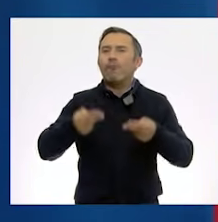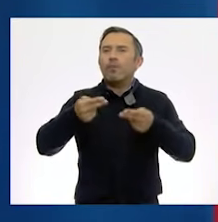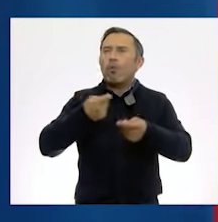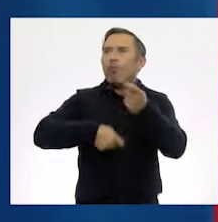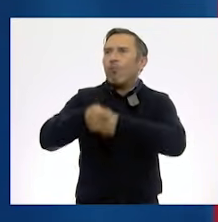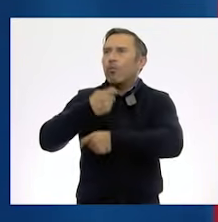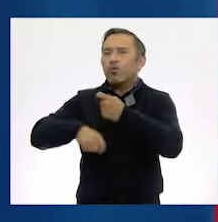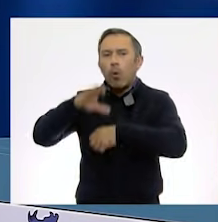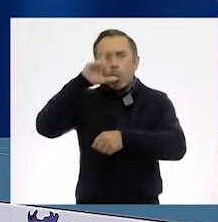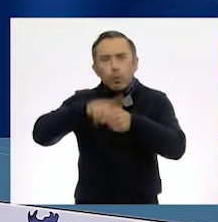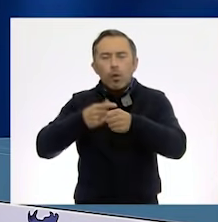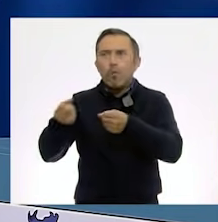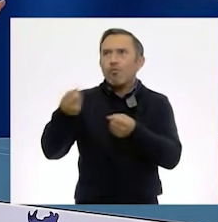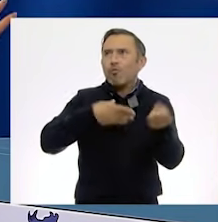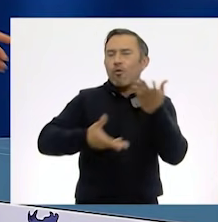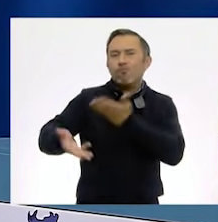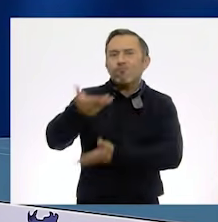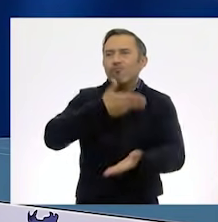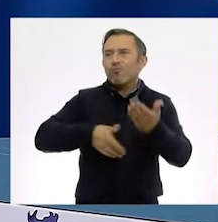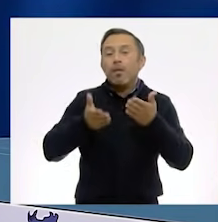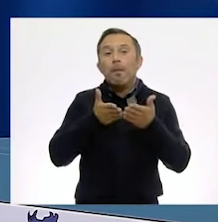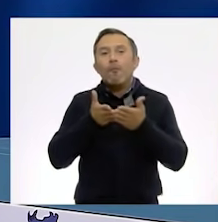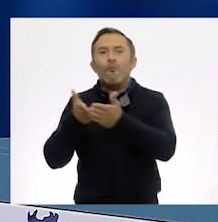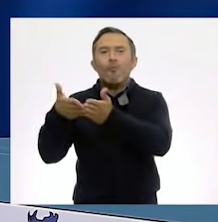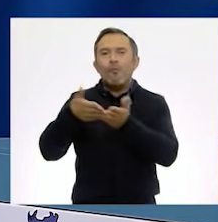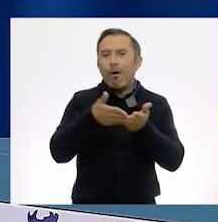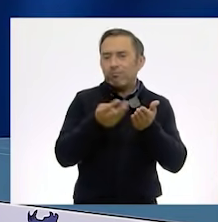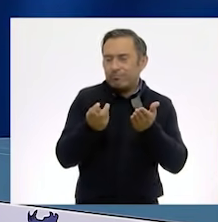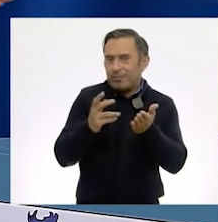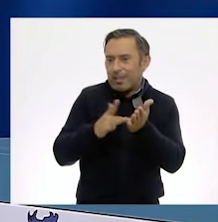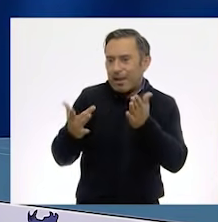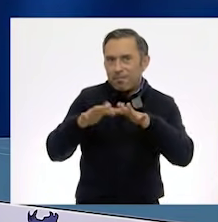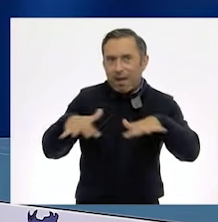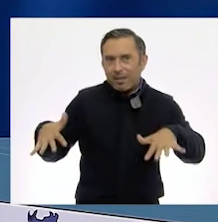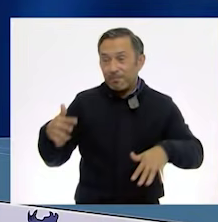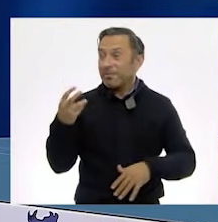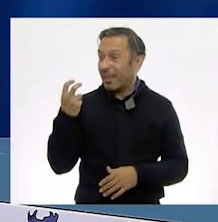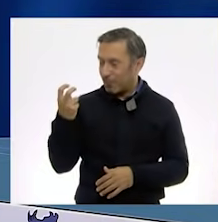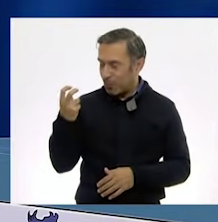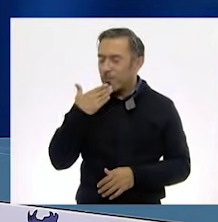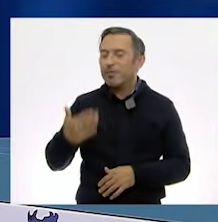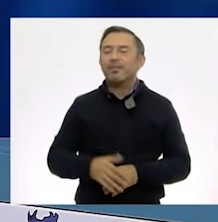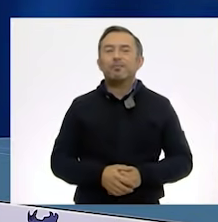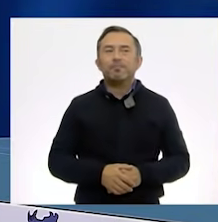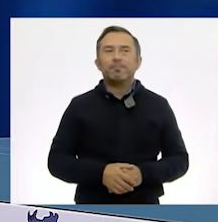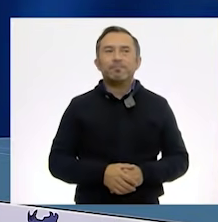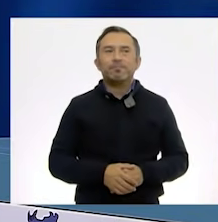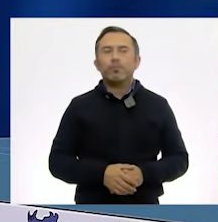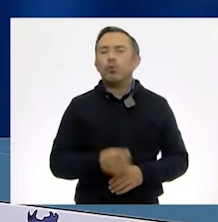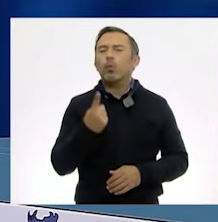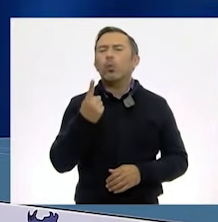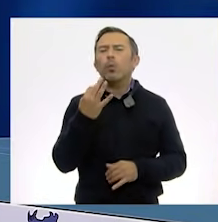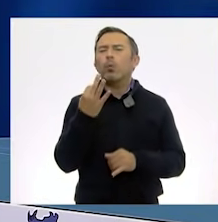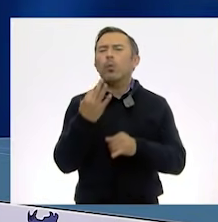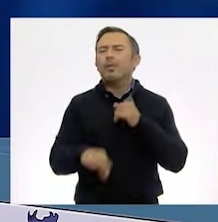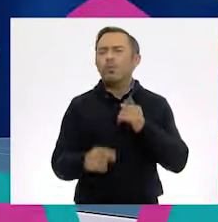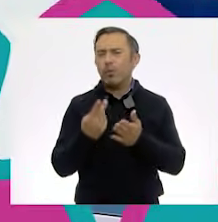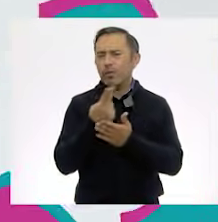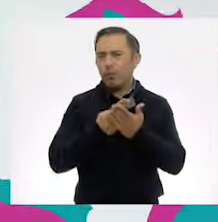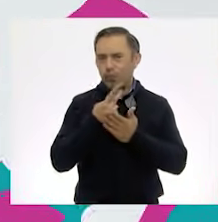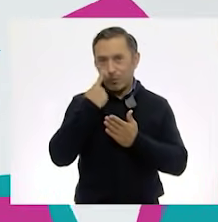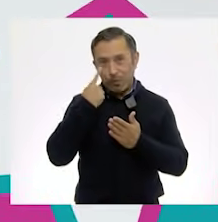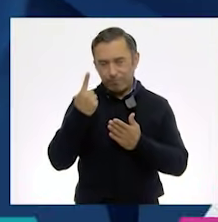los pueblos. Perfecto, María, excelente reflexión. Terminemos nuestro esquema con esto. Vamos a verlo.